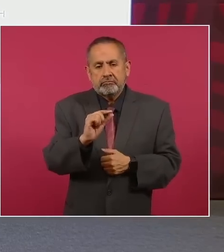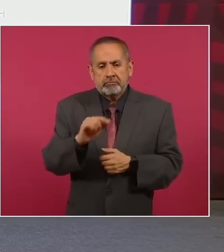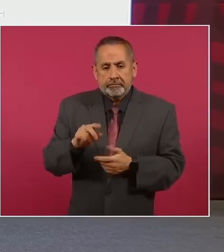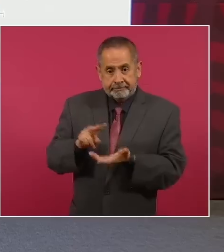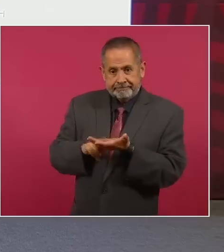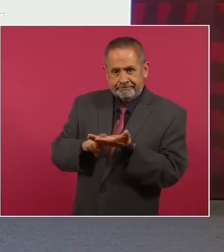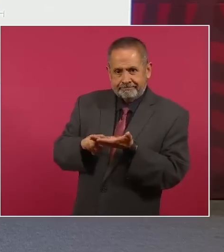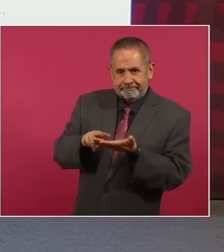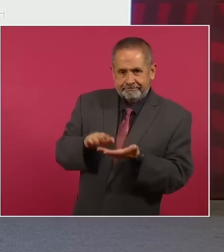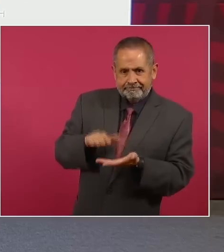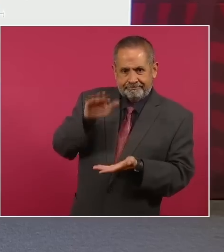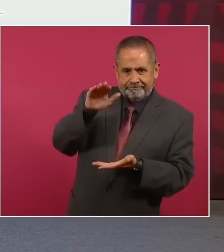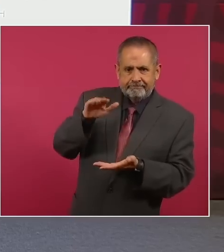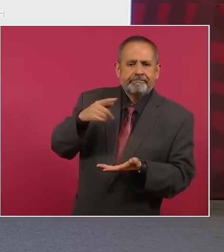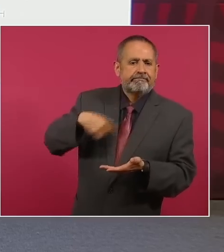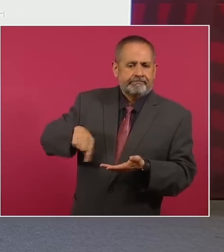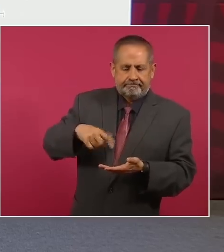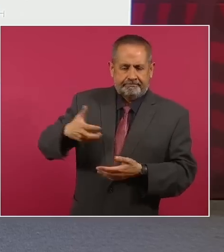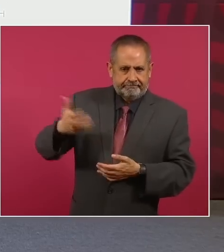todo el año,